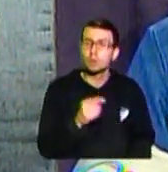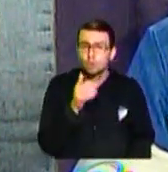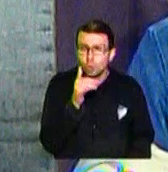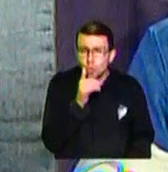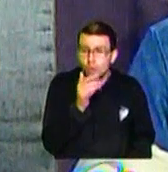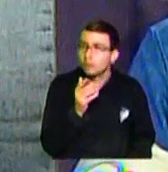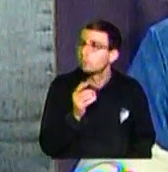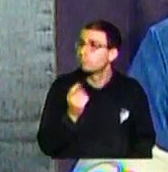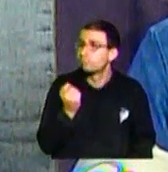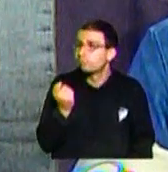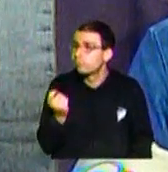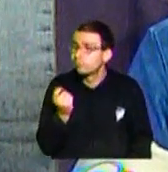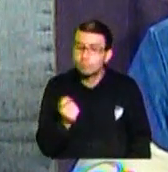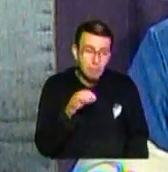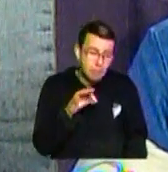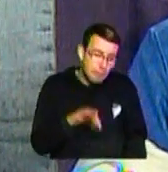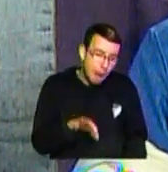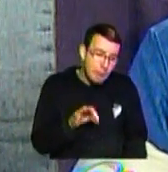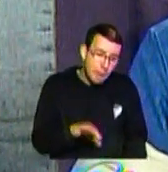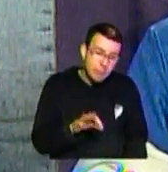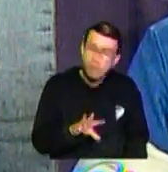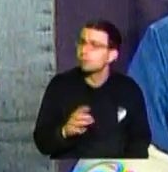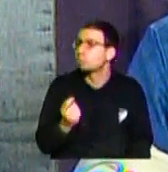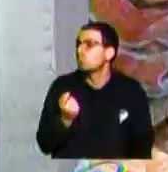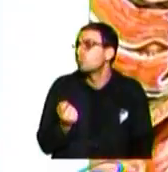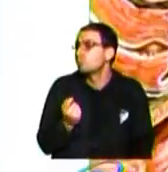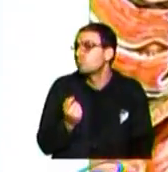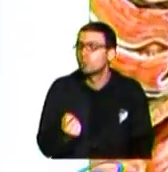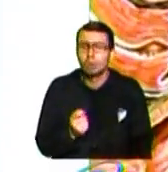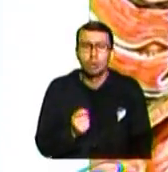que me salieron fueron 3 gotas, casi no oriné.